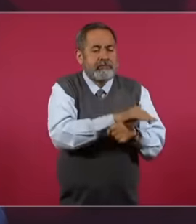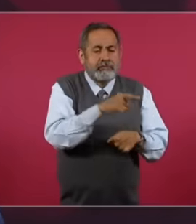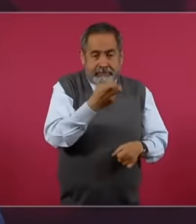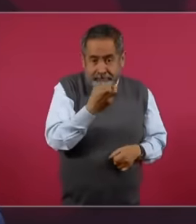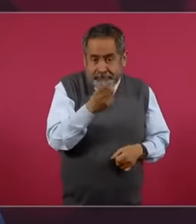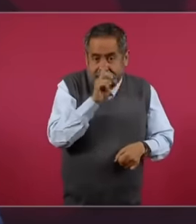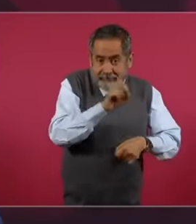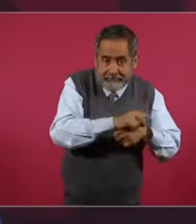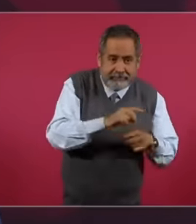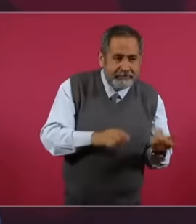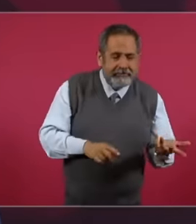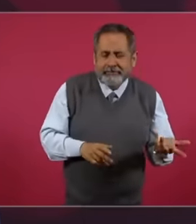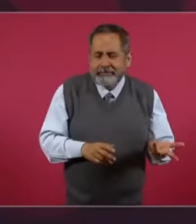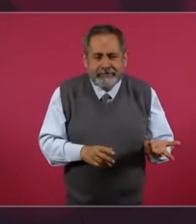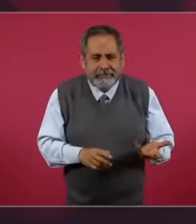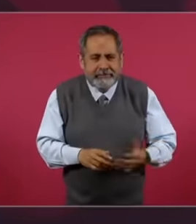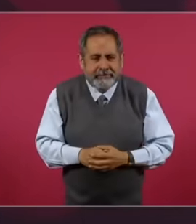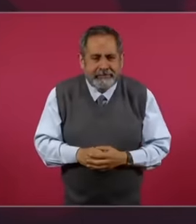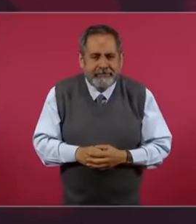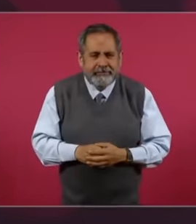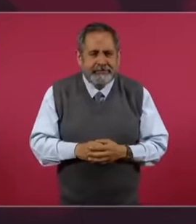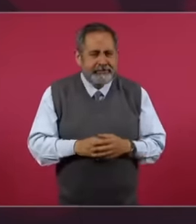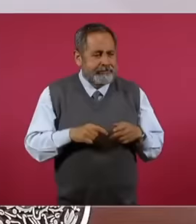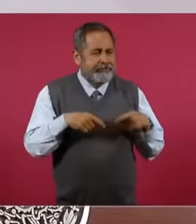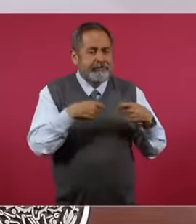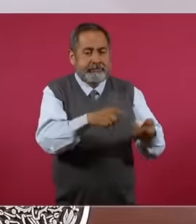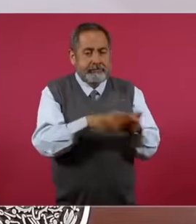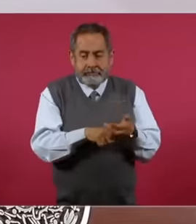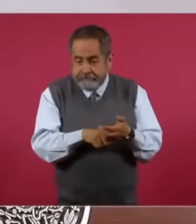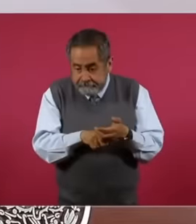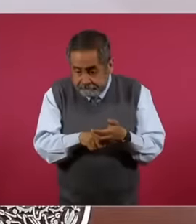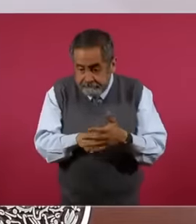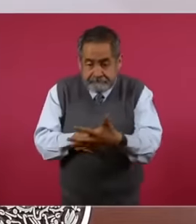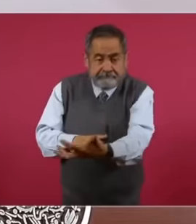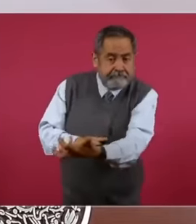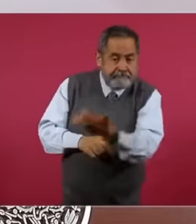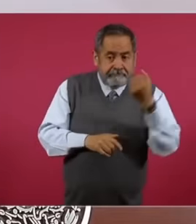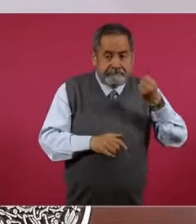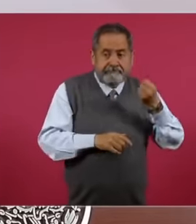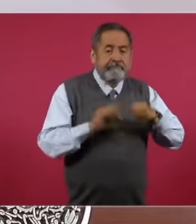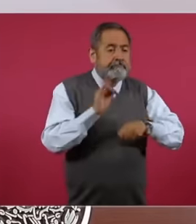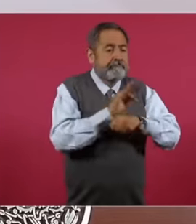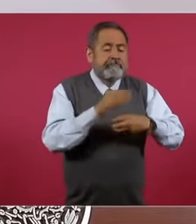noche, al cual le dan asilo en Estados Unidos.